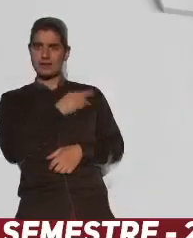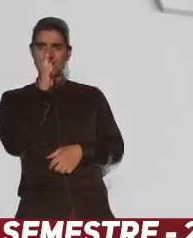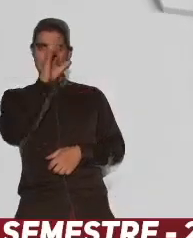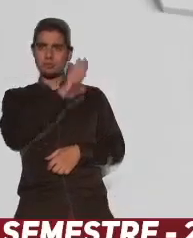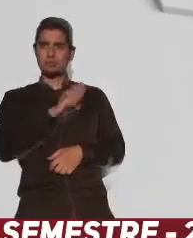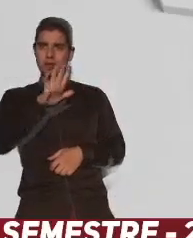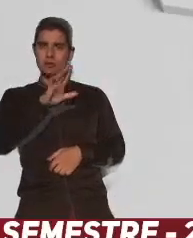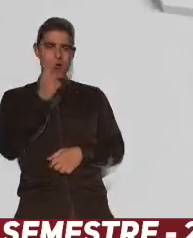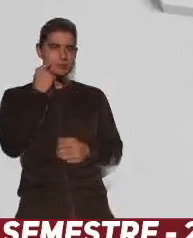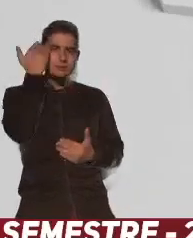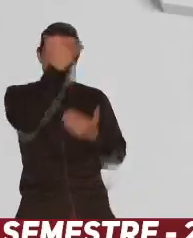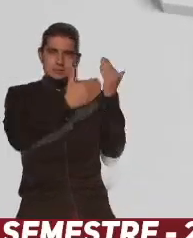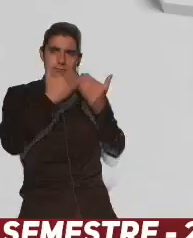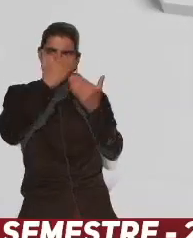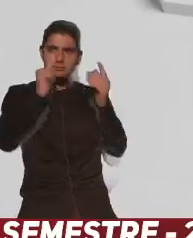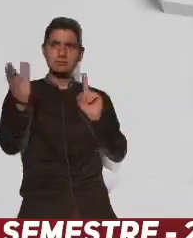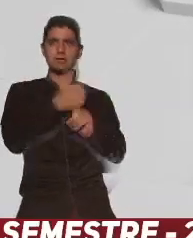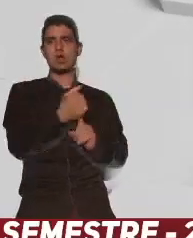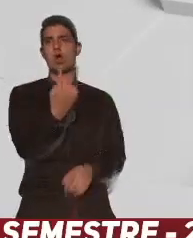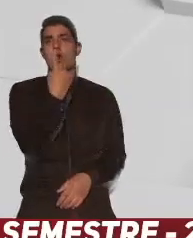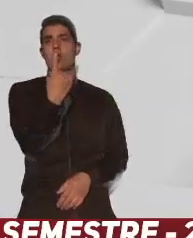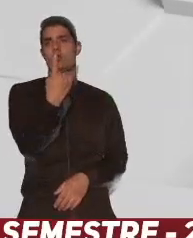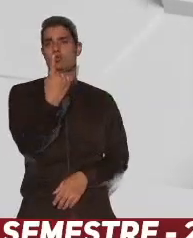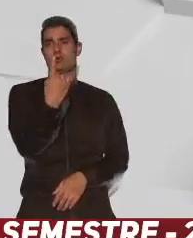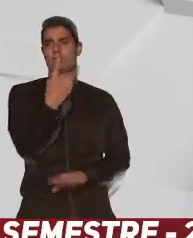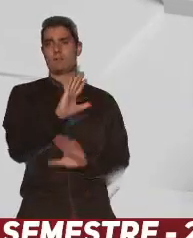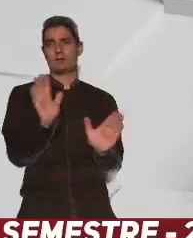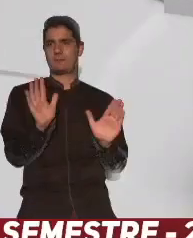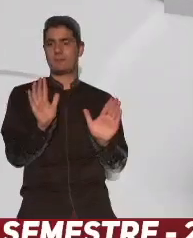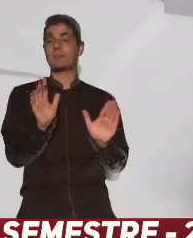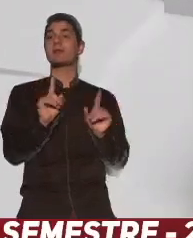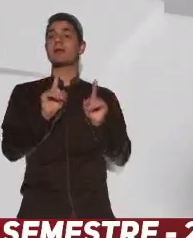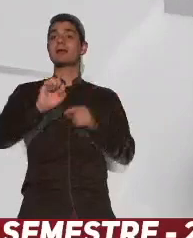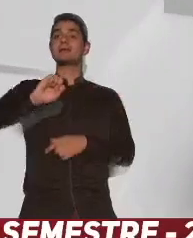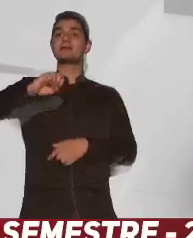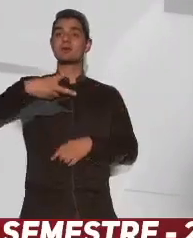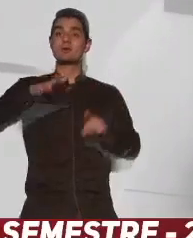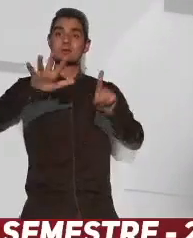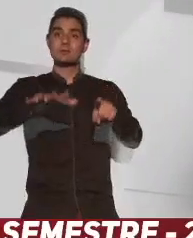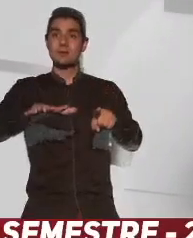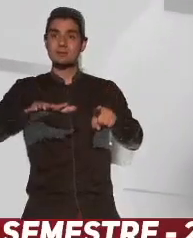el primer semestre, la Contraloría realizó una auditoría financiera y de